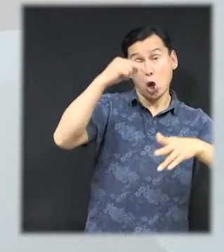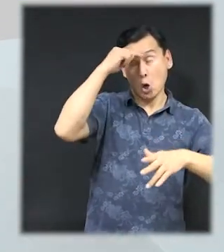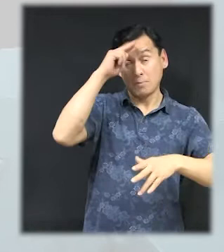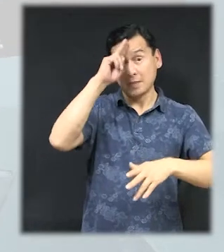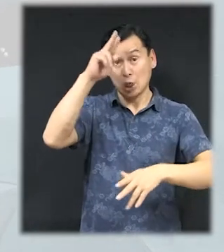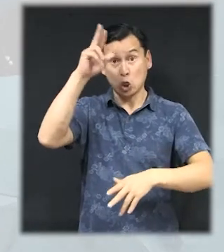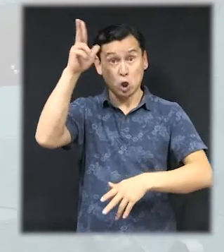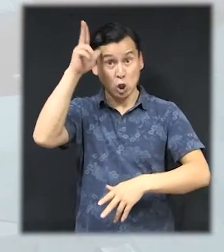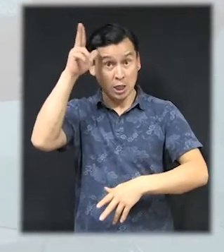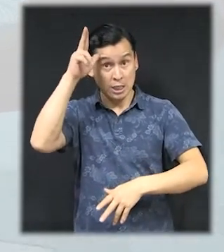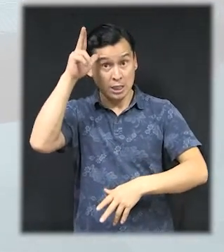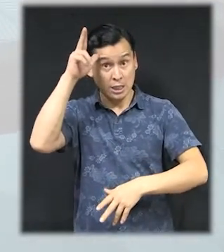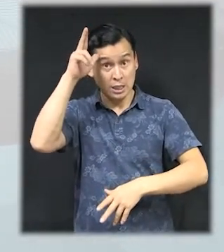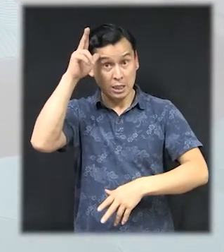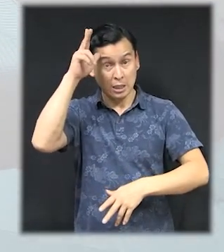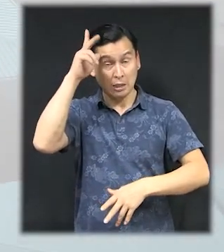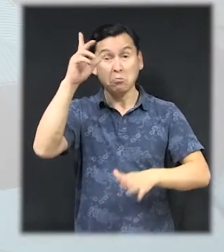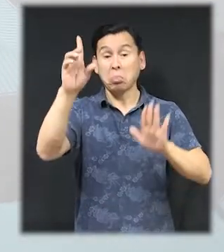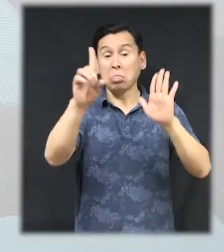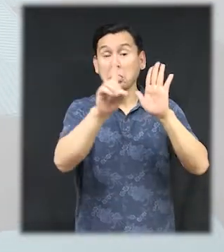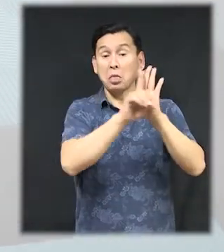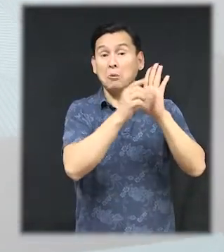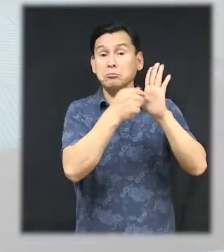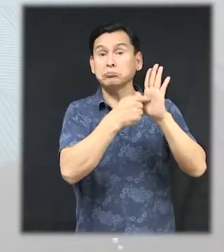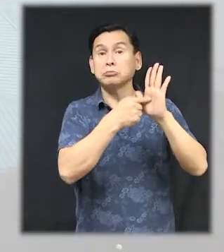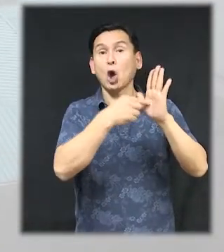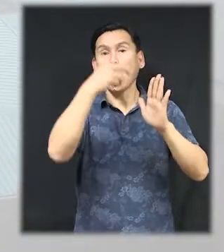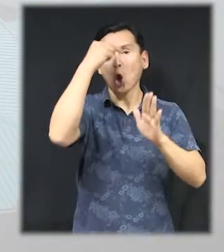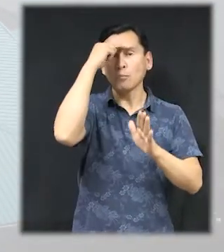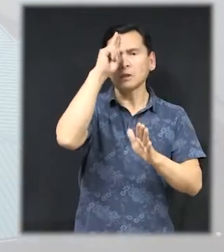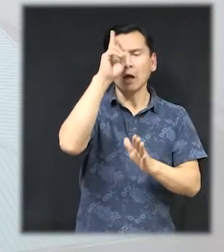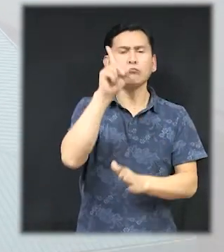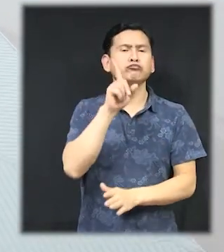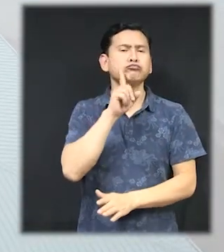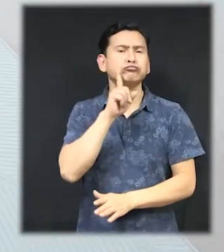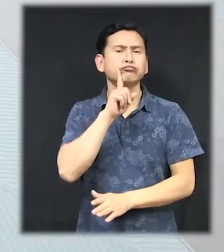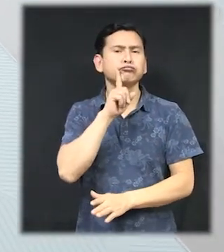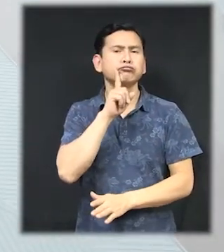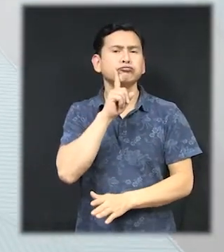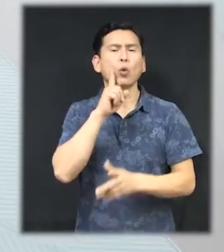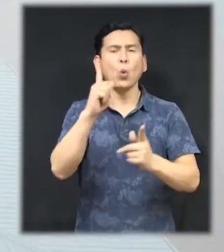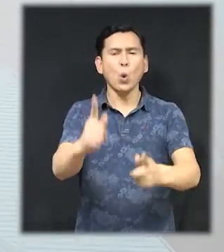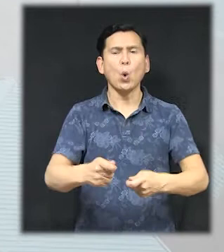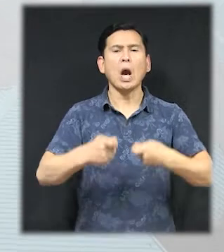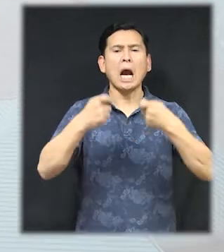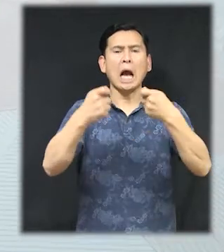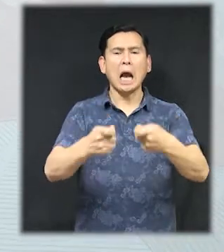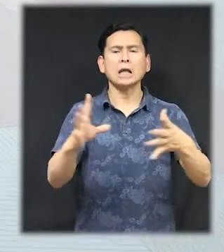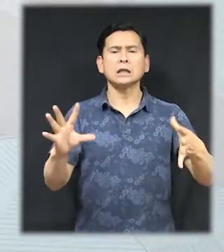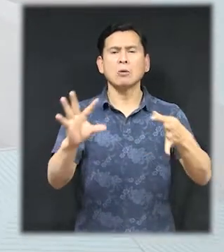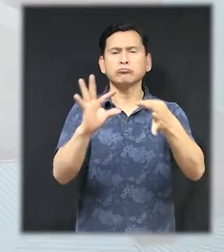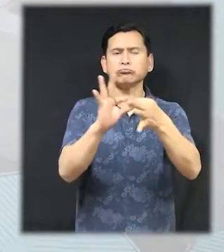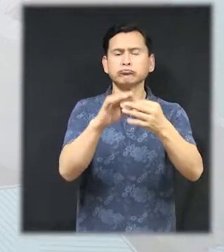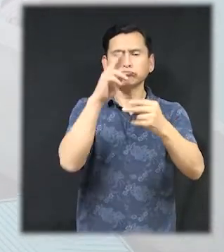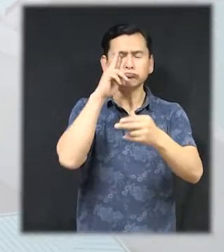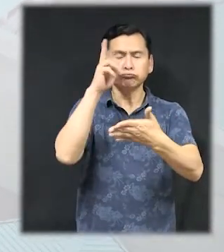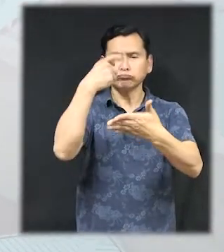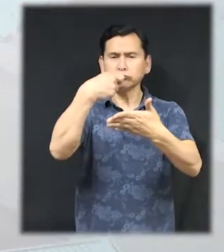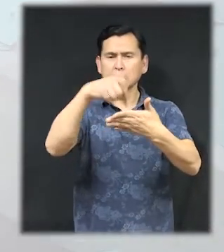45.666 millones de pesos. En el caso del año 2020, habiendo partido con 40.000 millones de